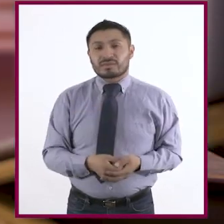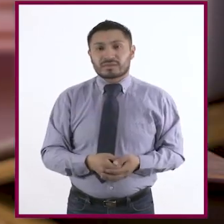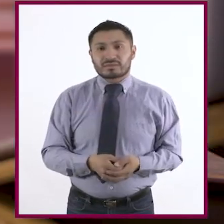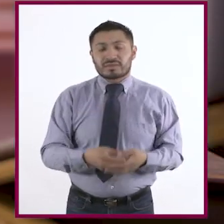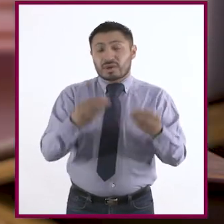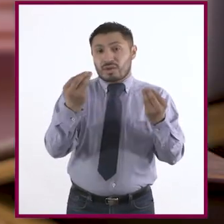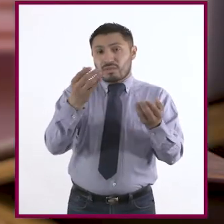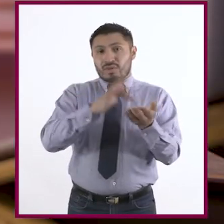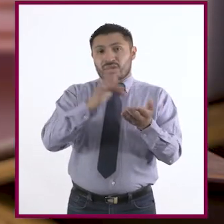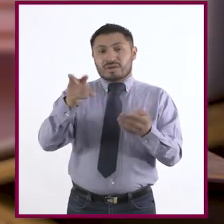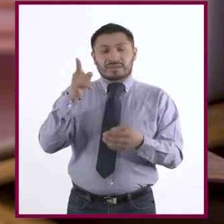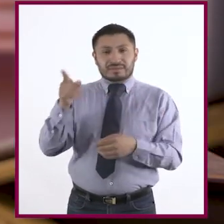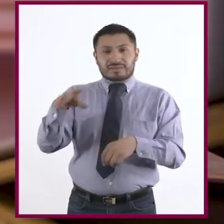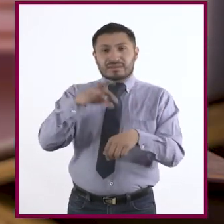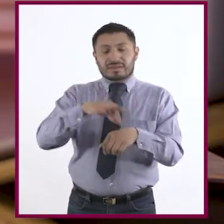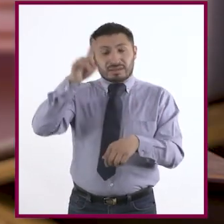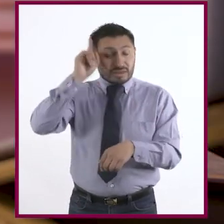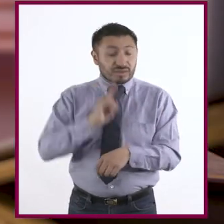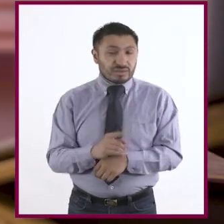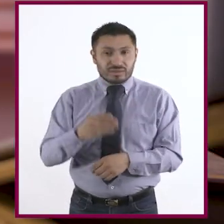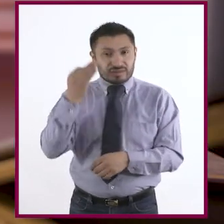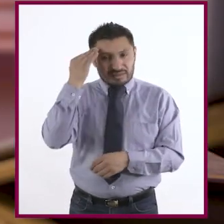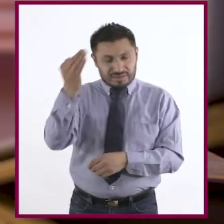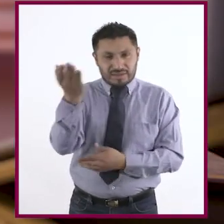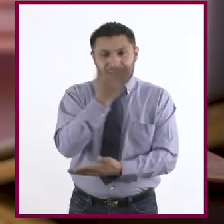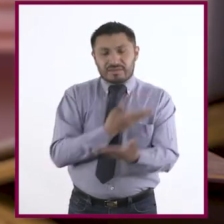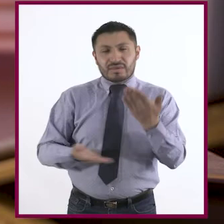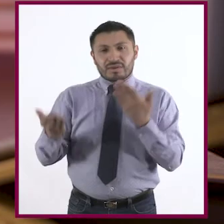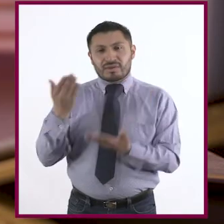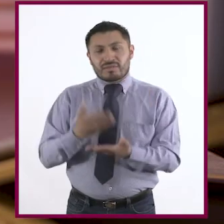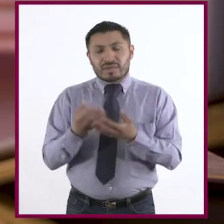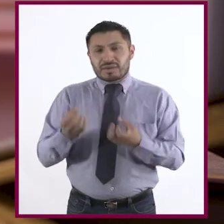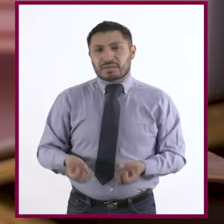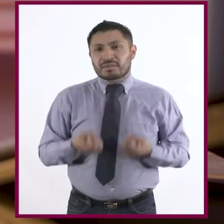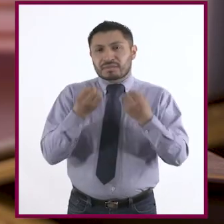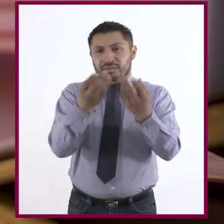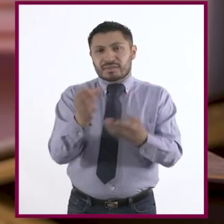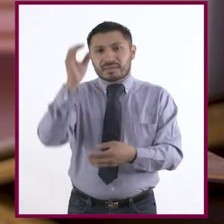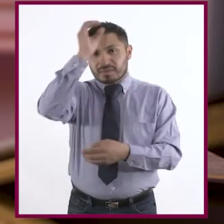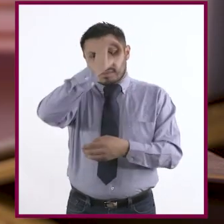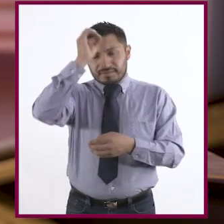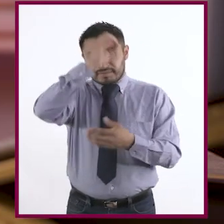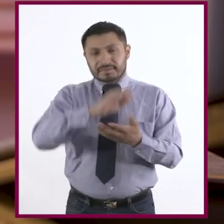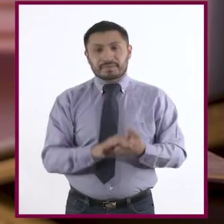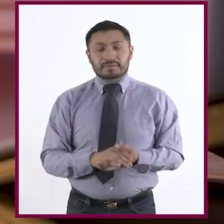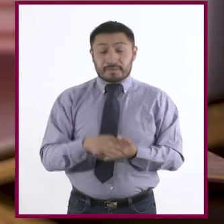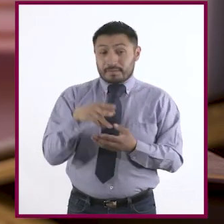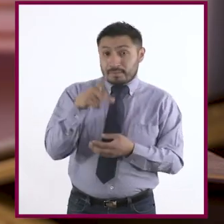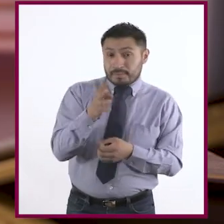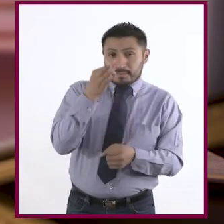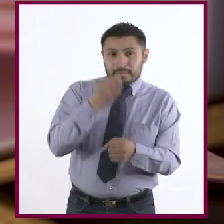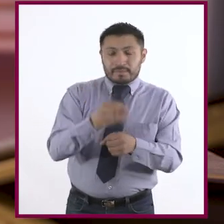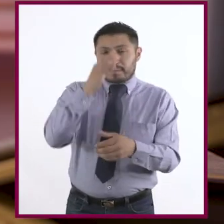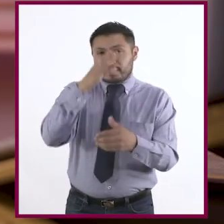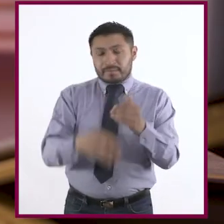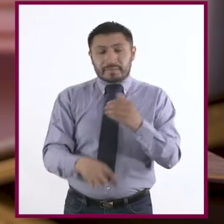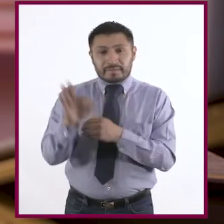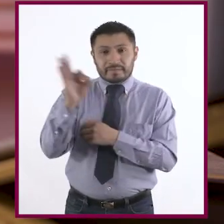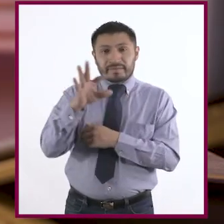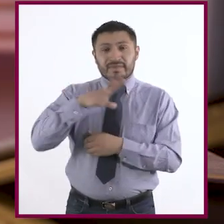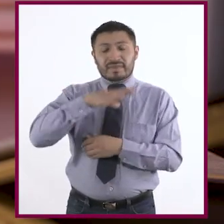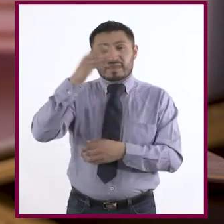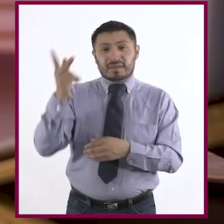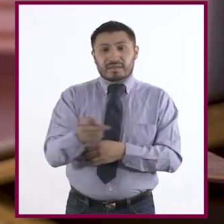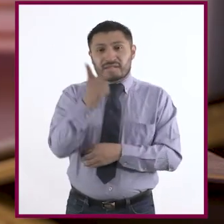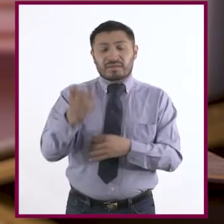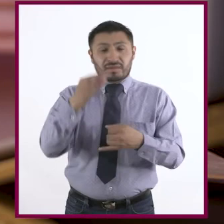Muchas gracias a la doctora Villela por su tiempo y por compartir conocimiento con todas y todos nosotros. Pero estamos por terminar y tenemos una